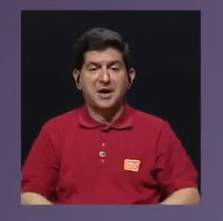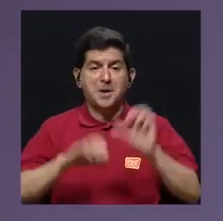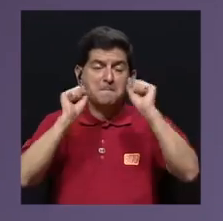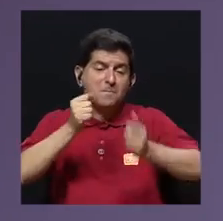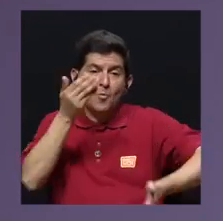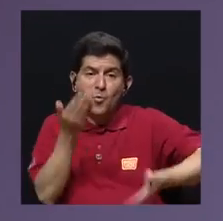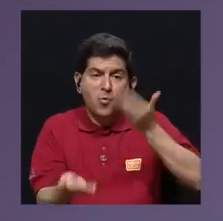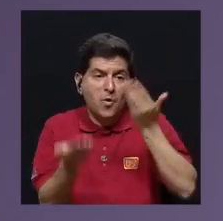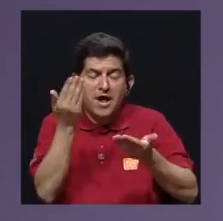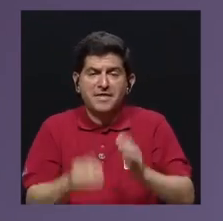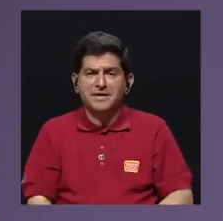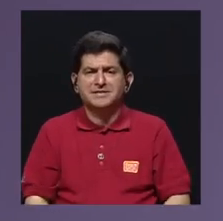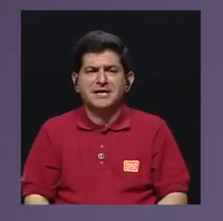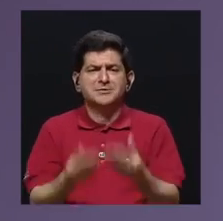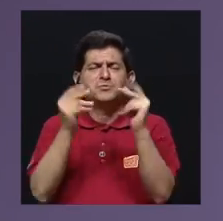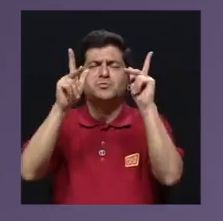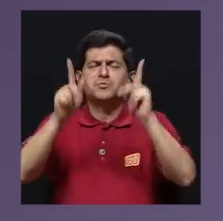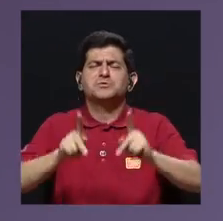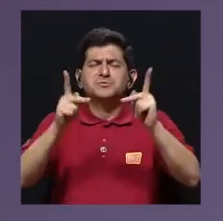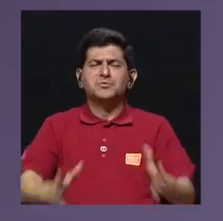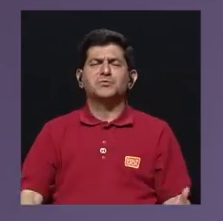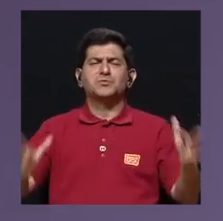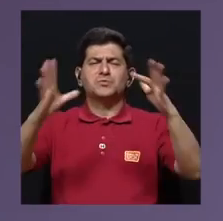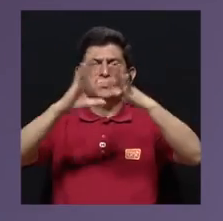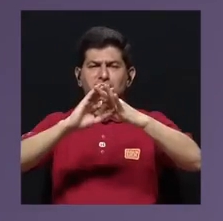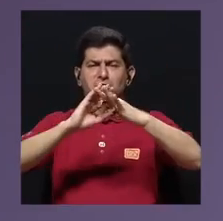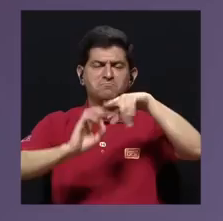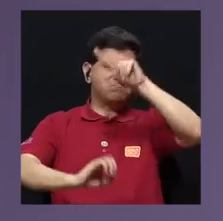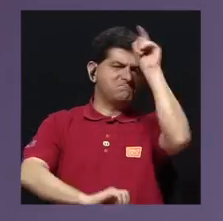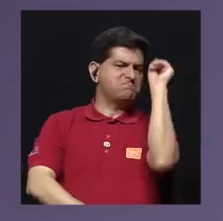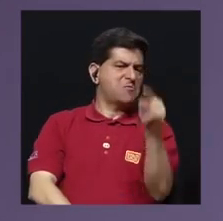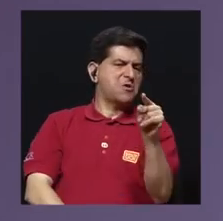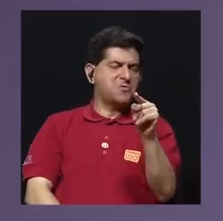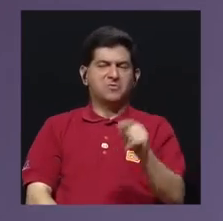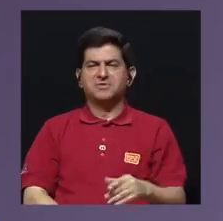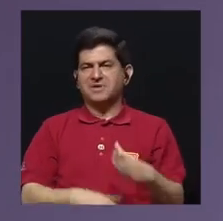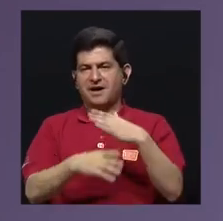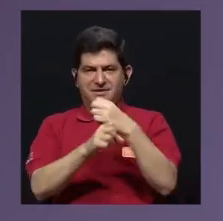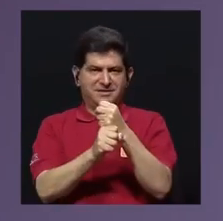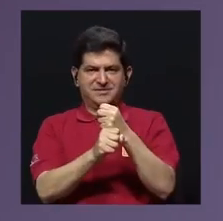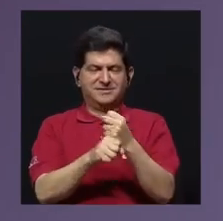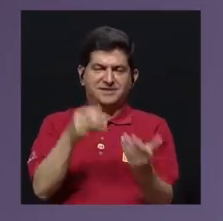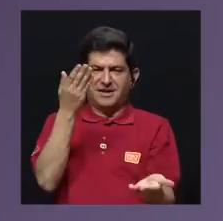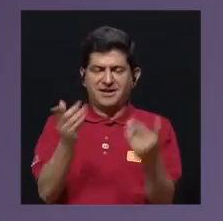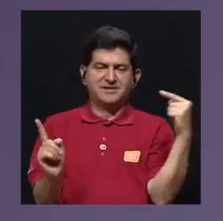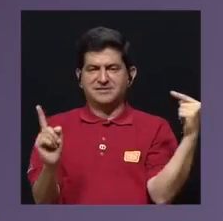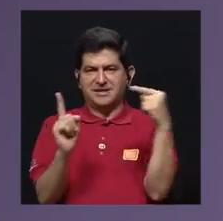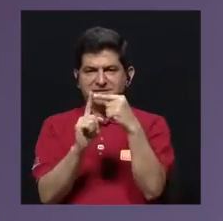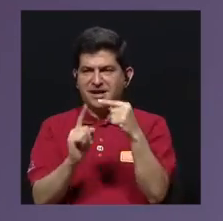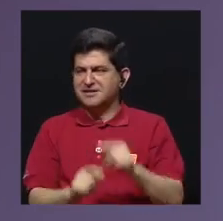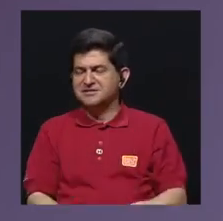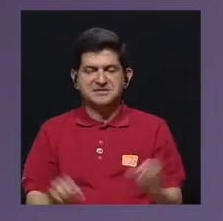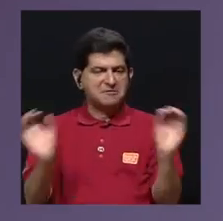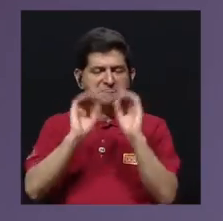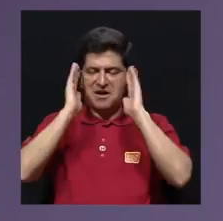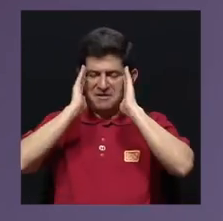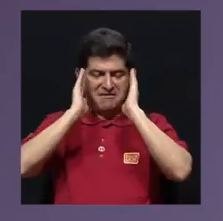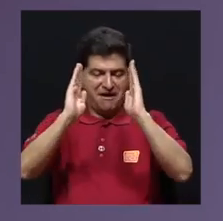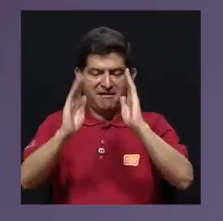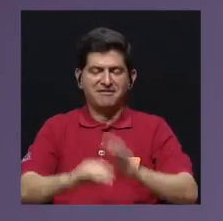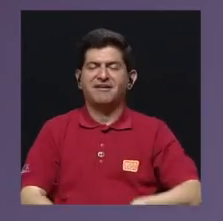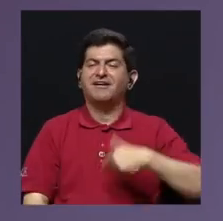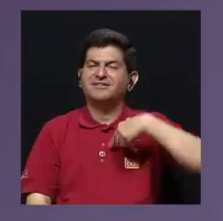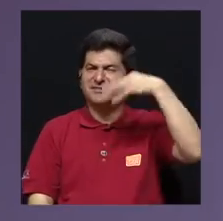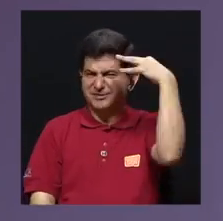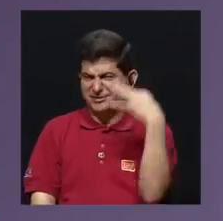como se nos unan muchas personas, nos pregunten, nos consulten, al punto en que nos ignoren también, ¿verdad? Entonces yo creo